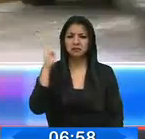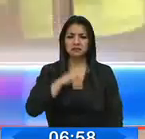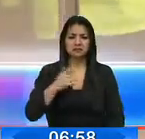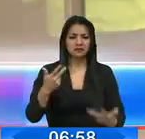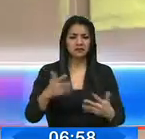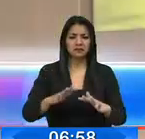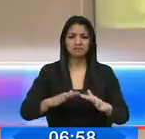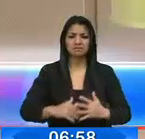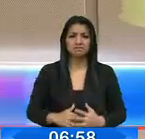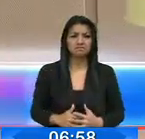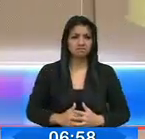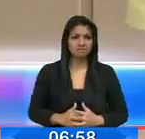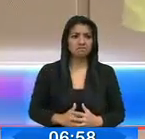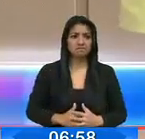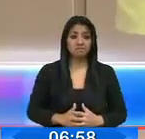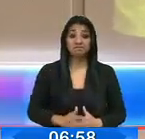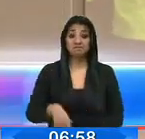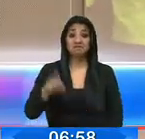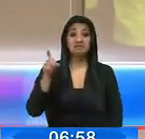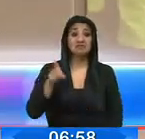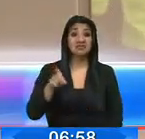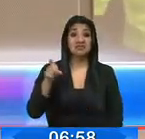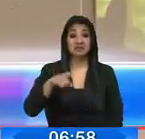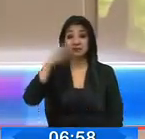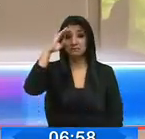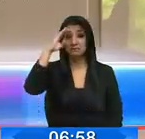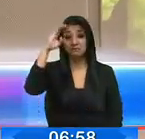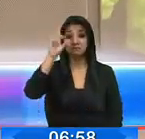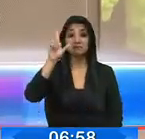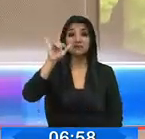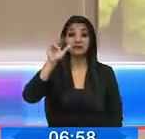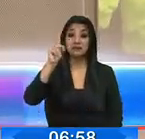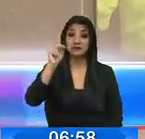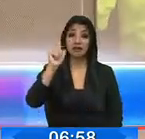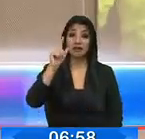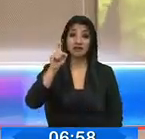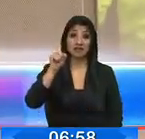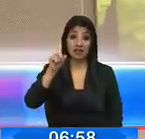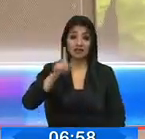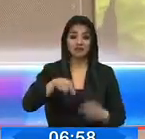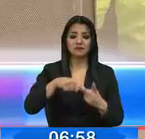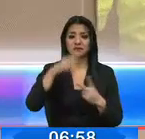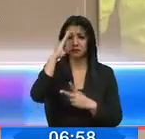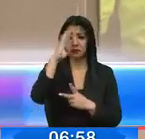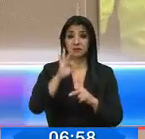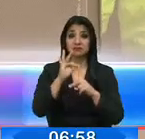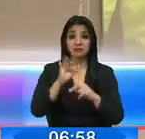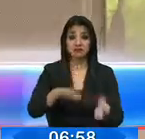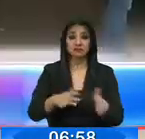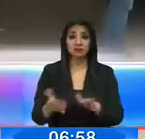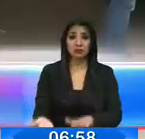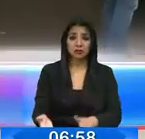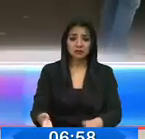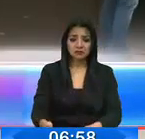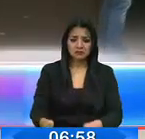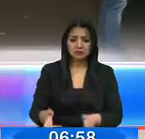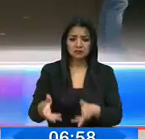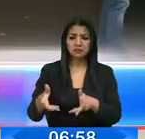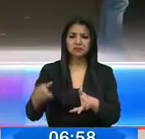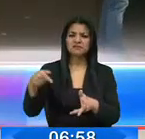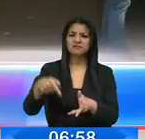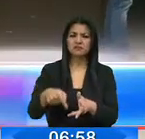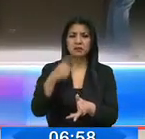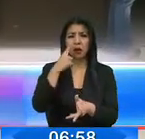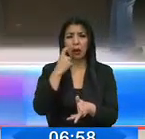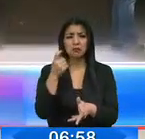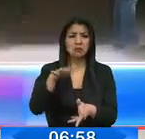descomposición. Fue necesario la presencia de agentes de la DINASED y criminalística para realizar el levantamiento del cadáver. La víctima, un hombre de más